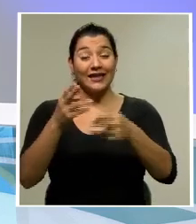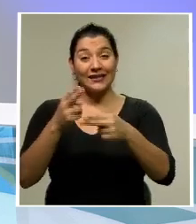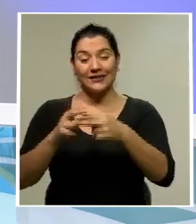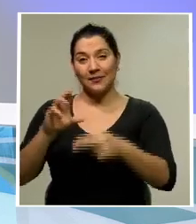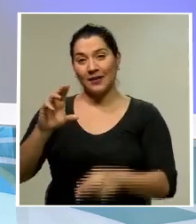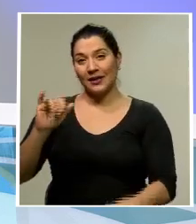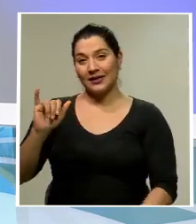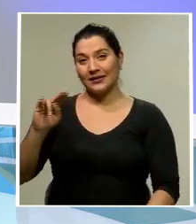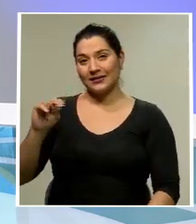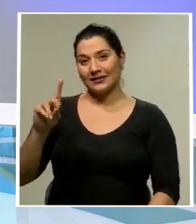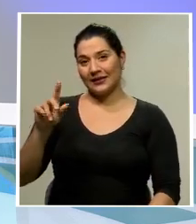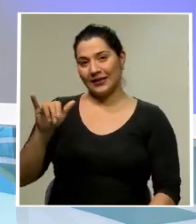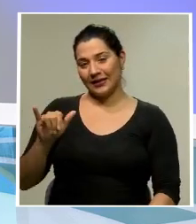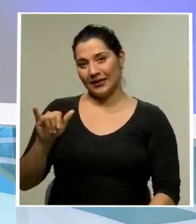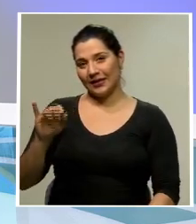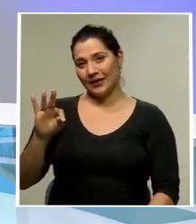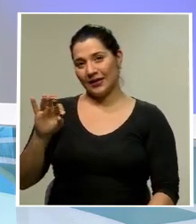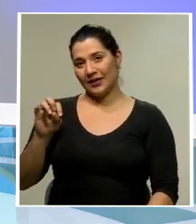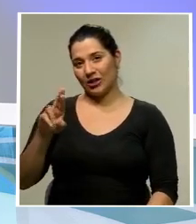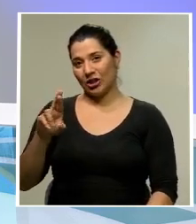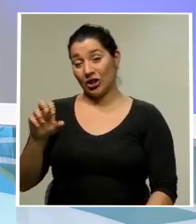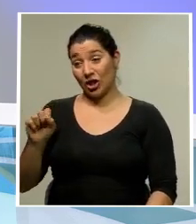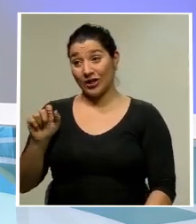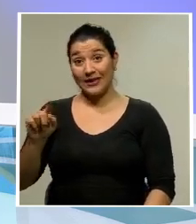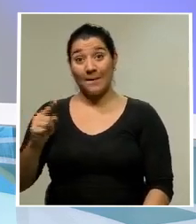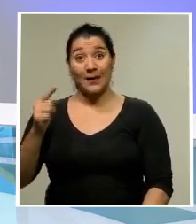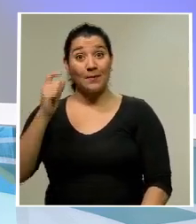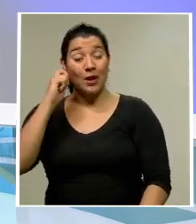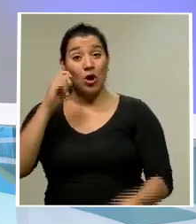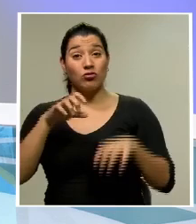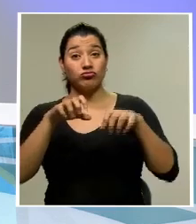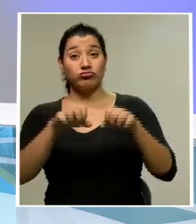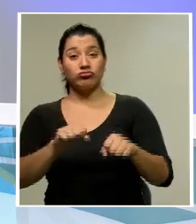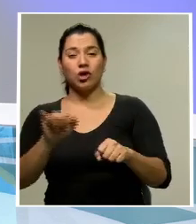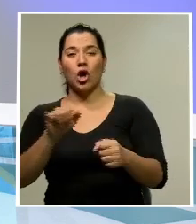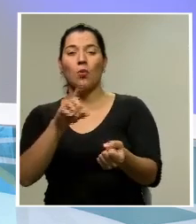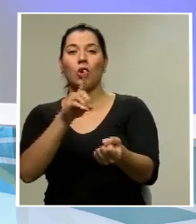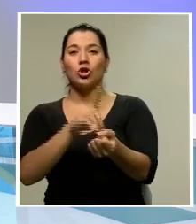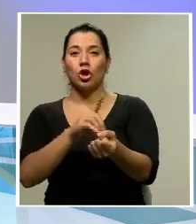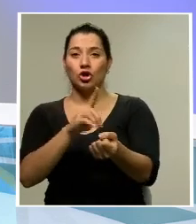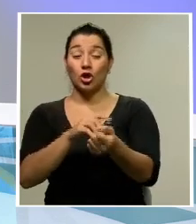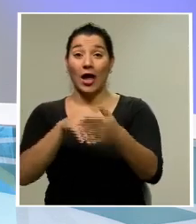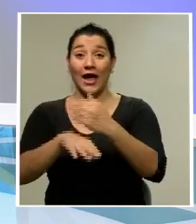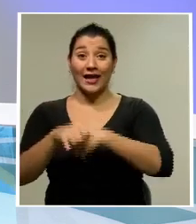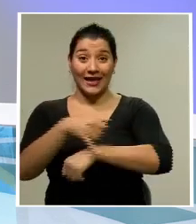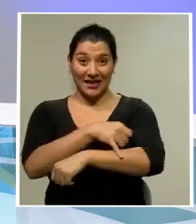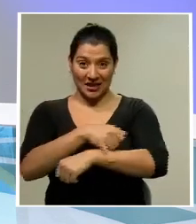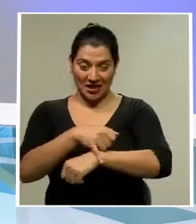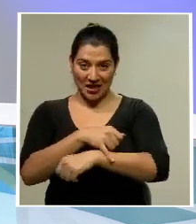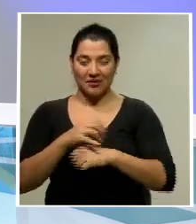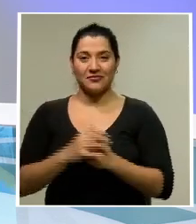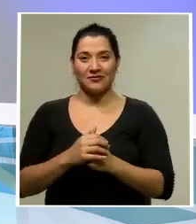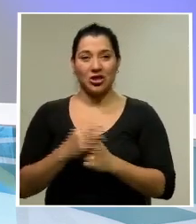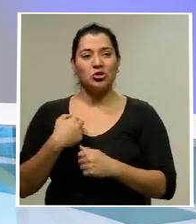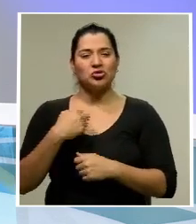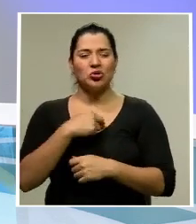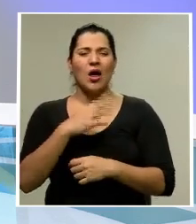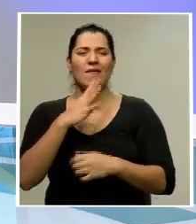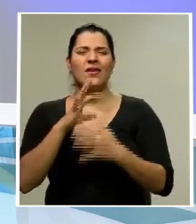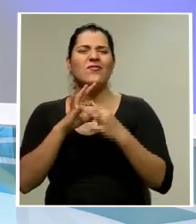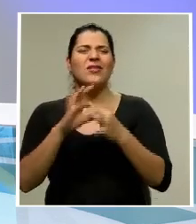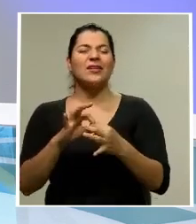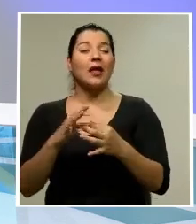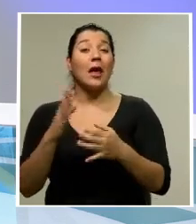Torres, quien es la primera mujer en graduarse como doctora en ingeniería. Vamos a hablar sobre la incorporación